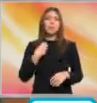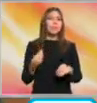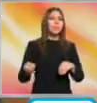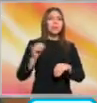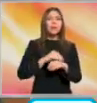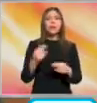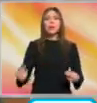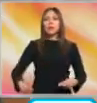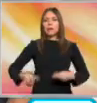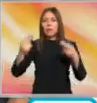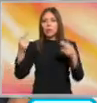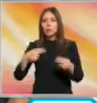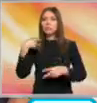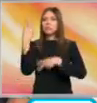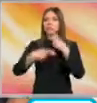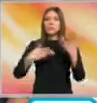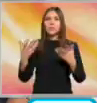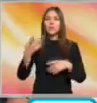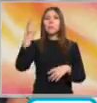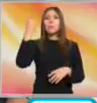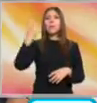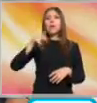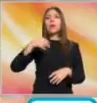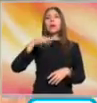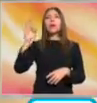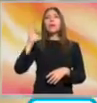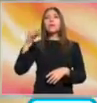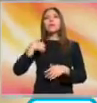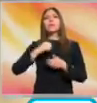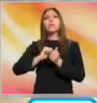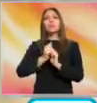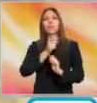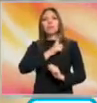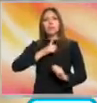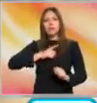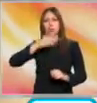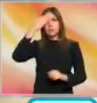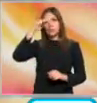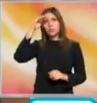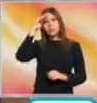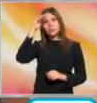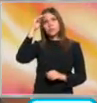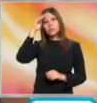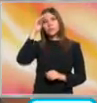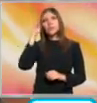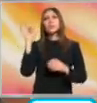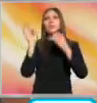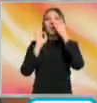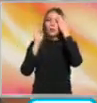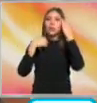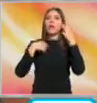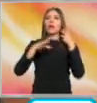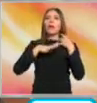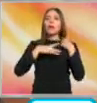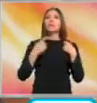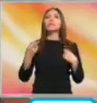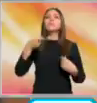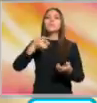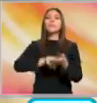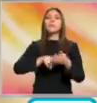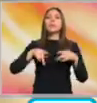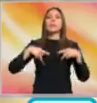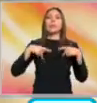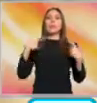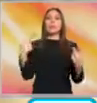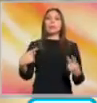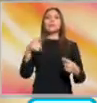negocio, voy a emprender, pero nunca me pongo a reflexionar y a ser bien objetivo que tengo debilidades y que esas